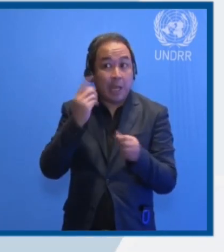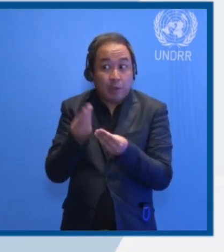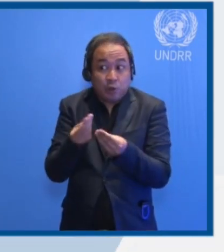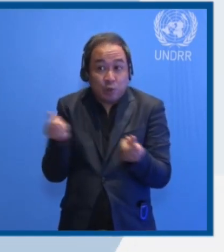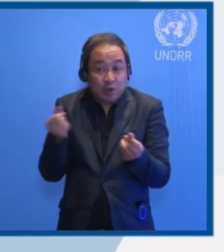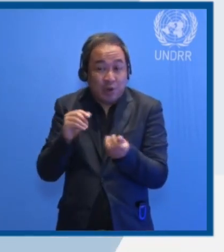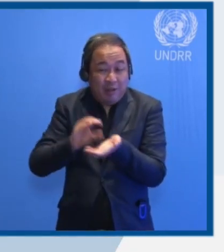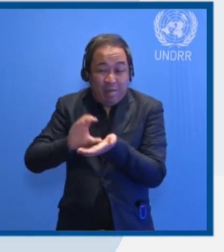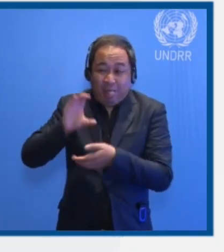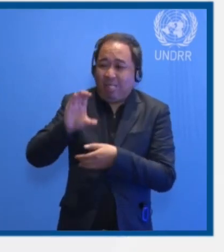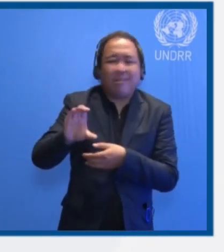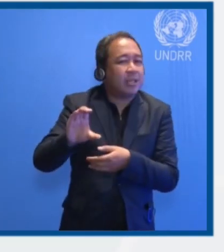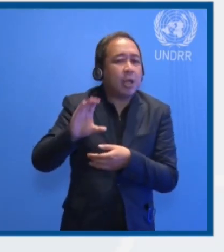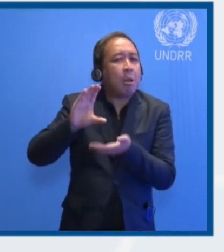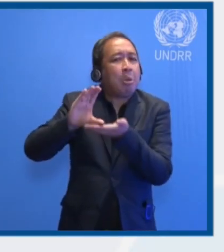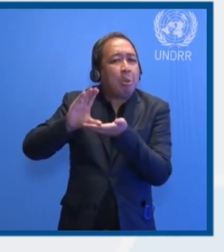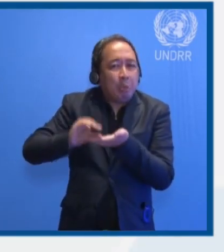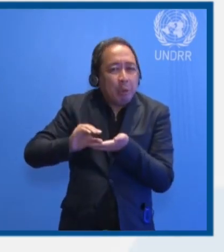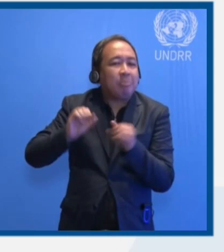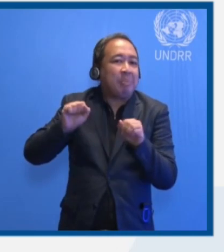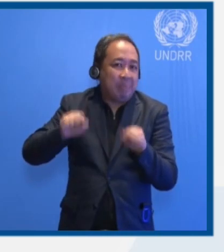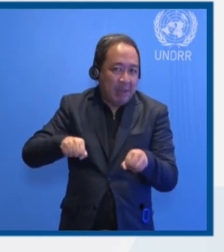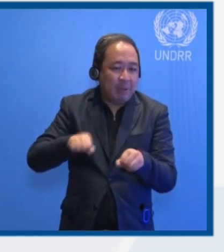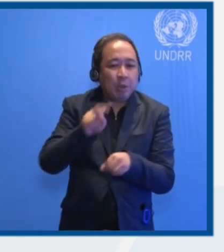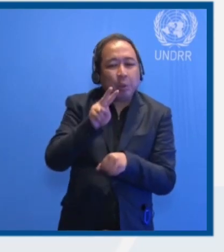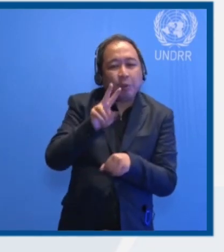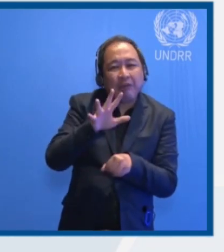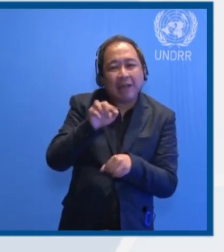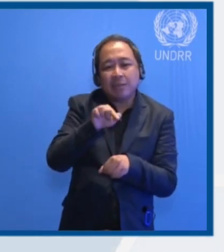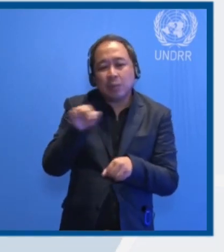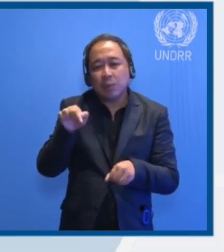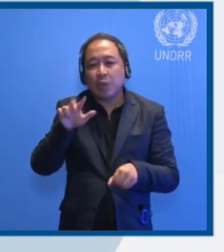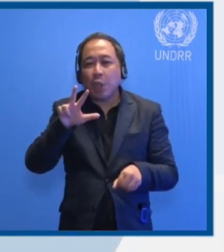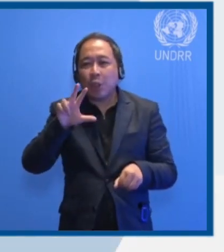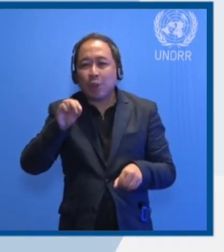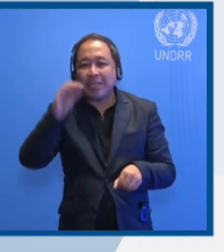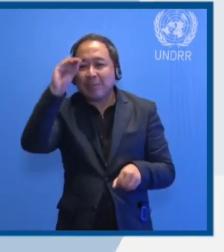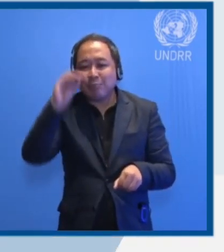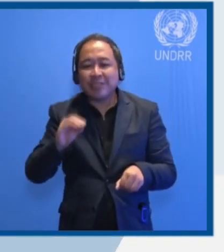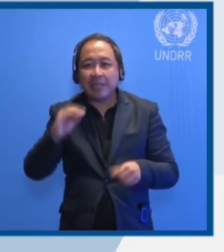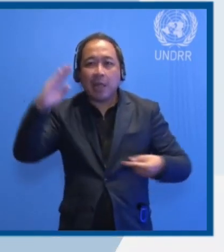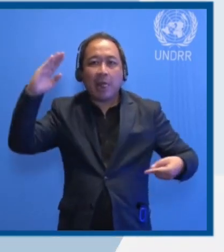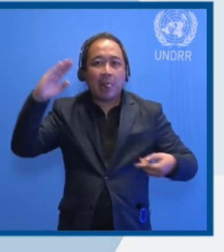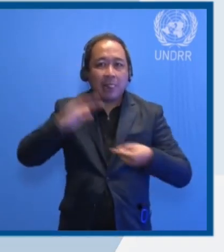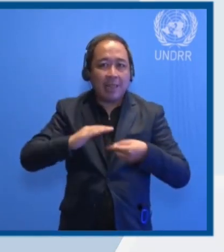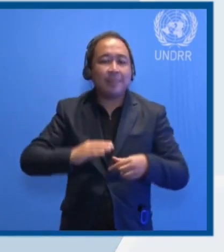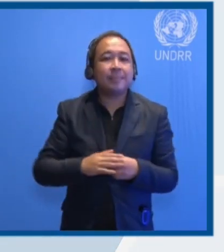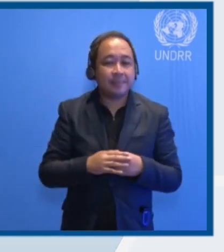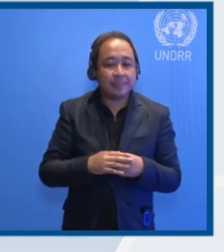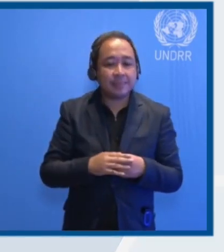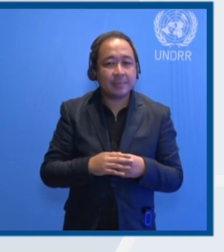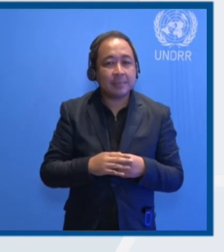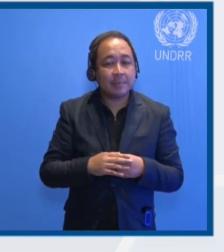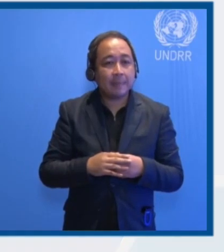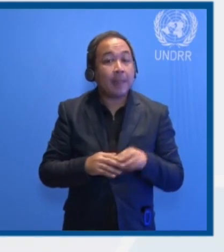de decisiones no identifican las soluciones basadas en la naturaleza como una medida de competitividad, con beneficios ambientales, económicos